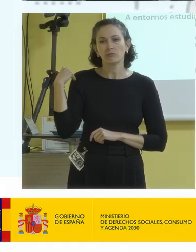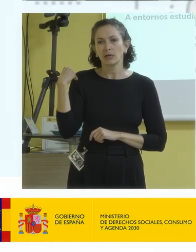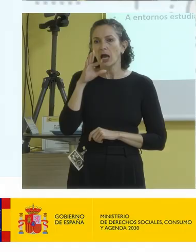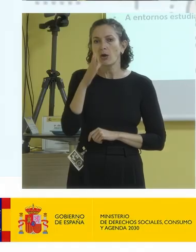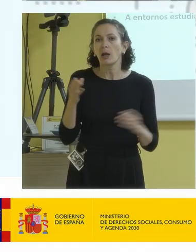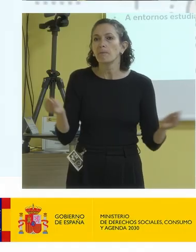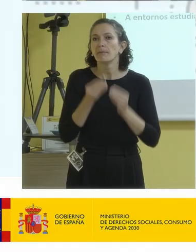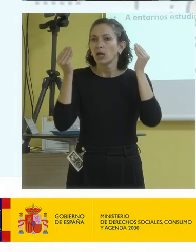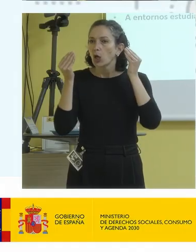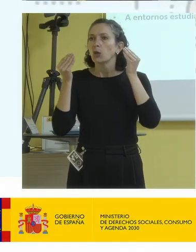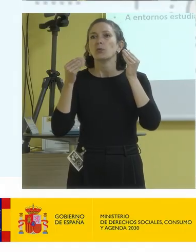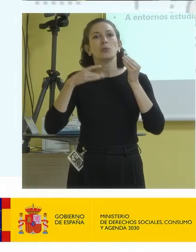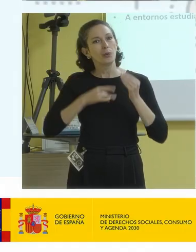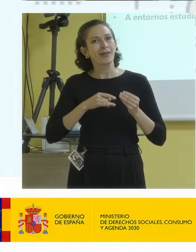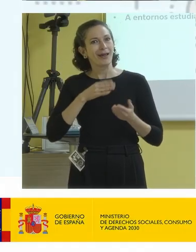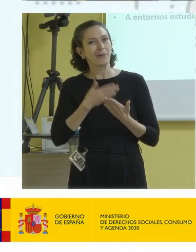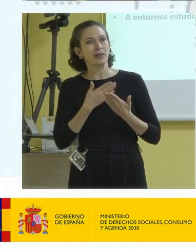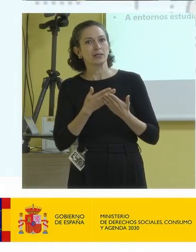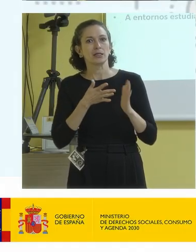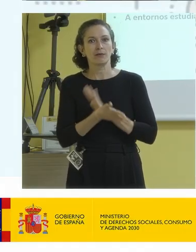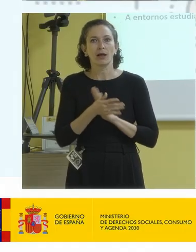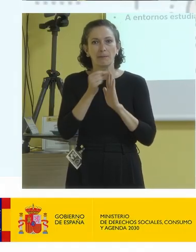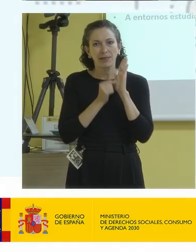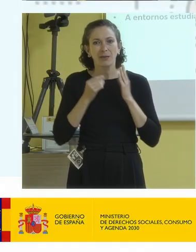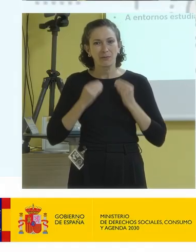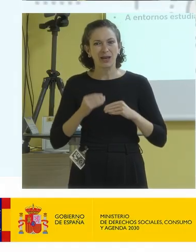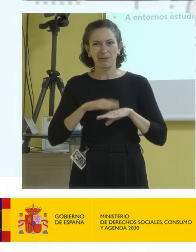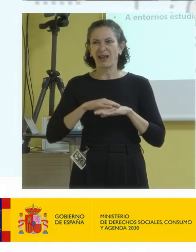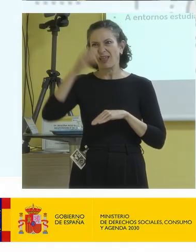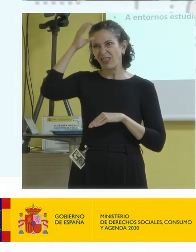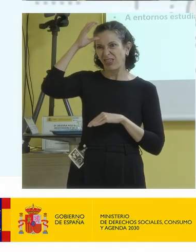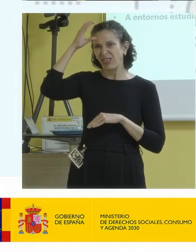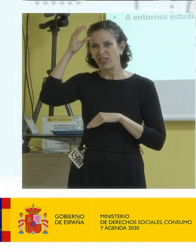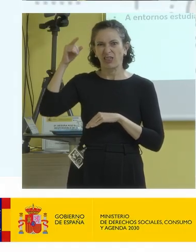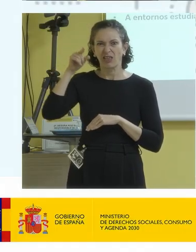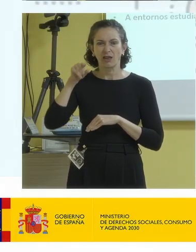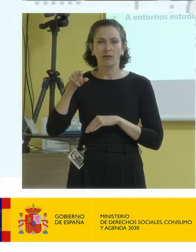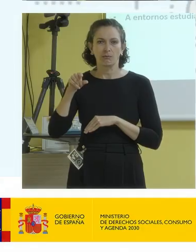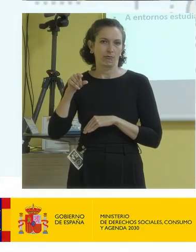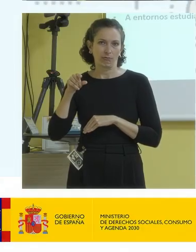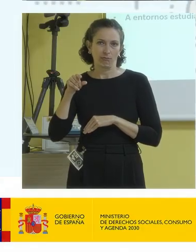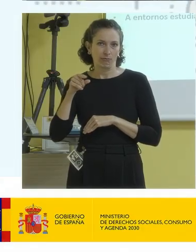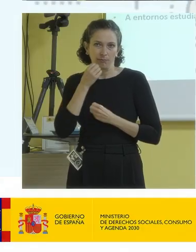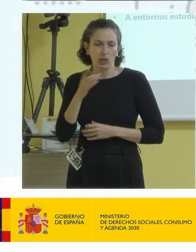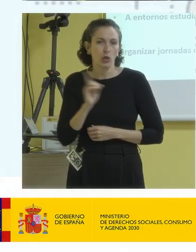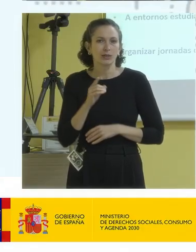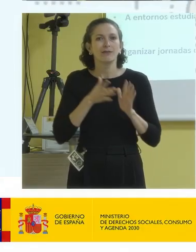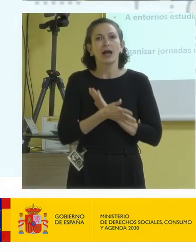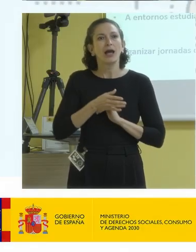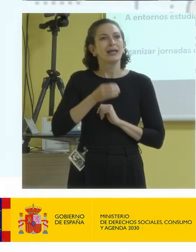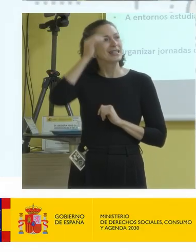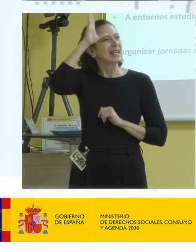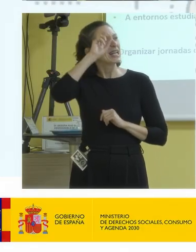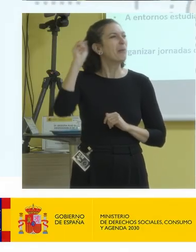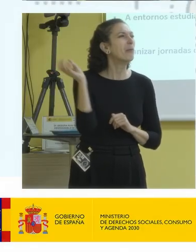que el CEI no sea una buena medida de lo que un niño puede hacer en su vida no le da paso a la inteligencia múltiples, porque tampoco aportan nada. Es a lo que